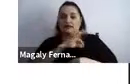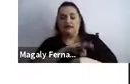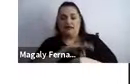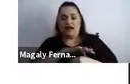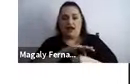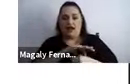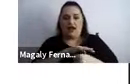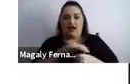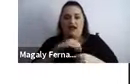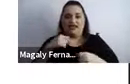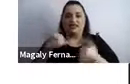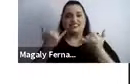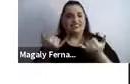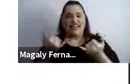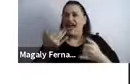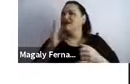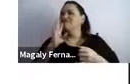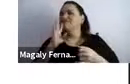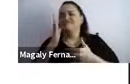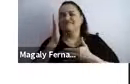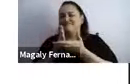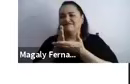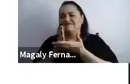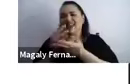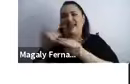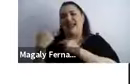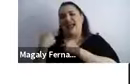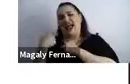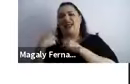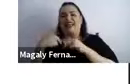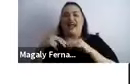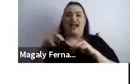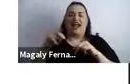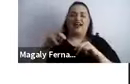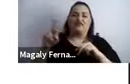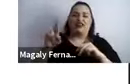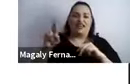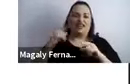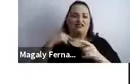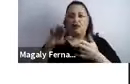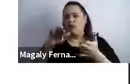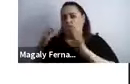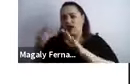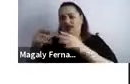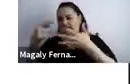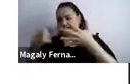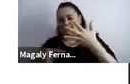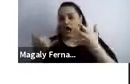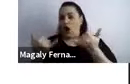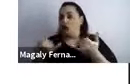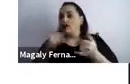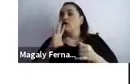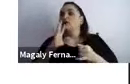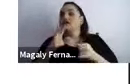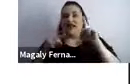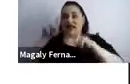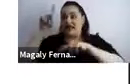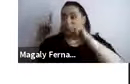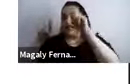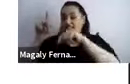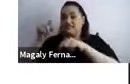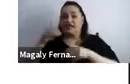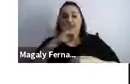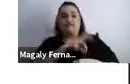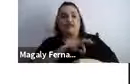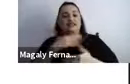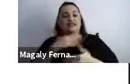de cosas tristes y negativas, ¿verdad? Carga relativa, carga neta de inequidad, muertes, etc. Vamos a hablar del índice de bienestar